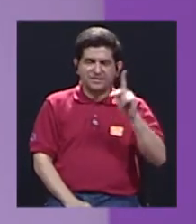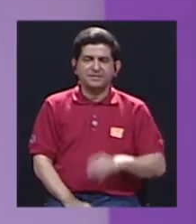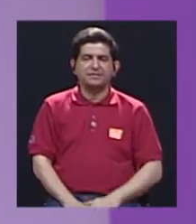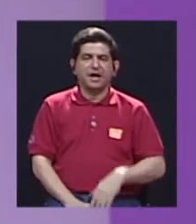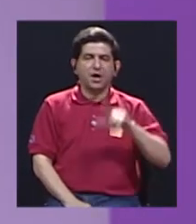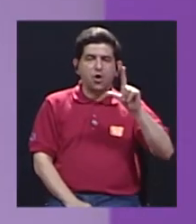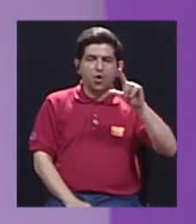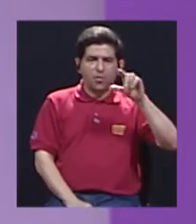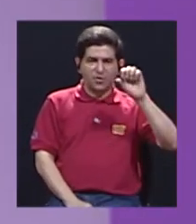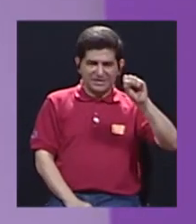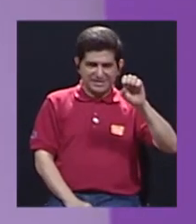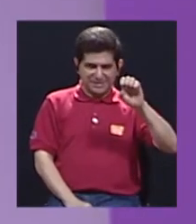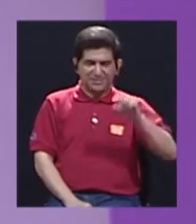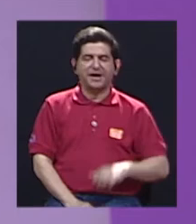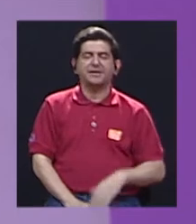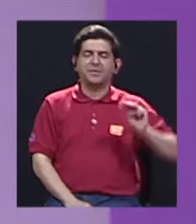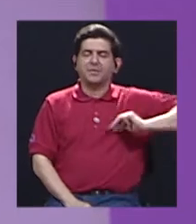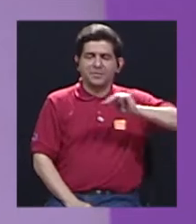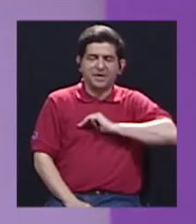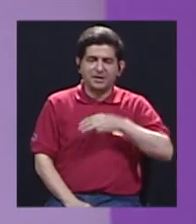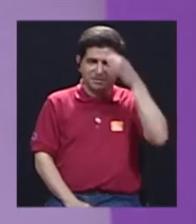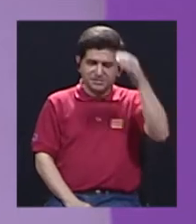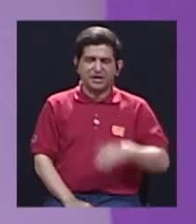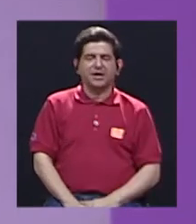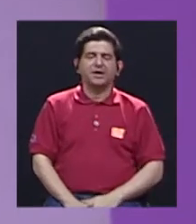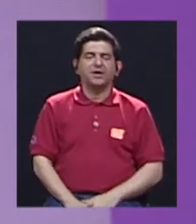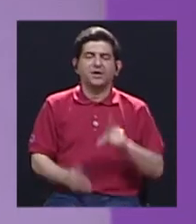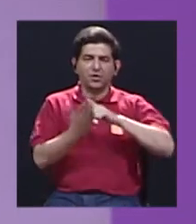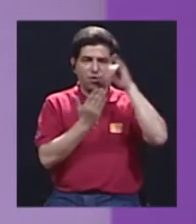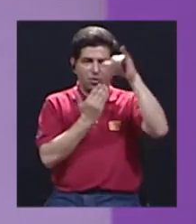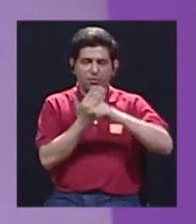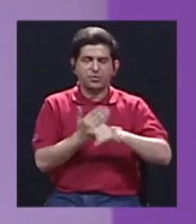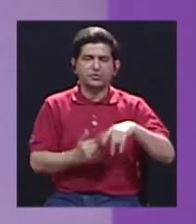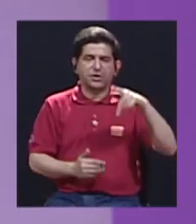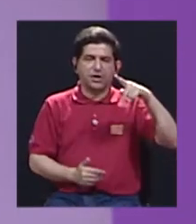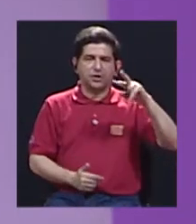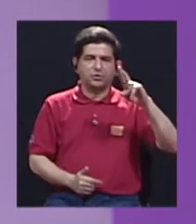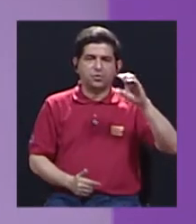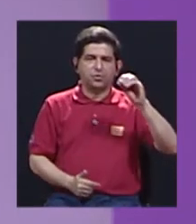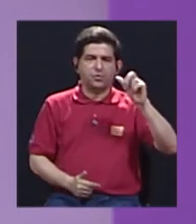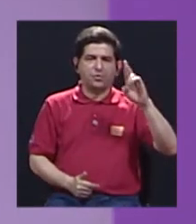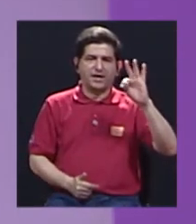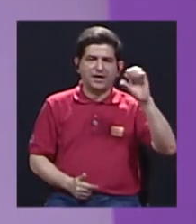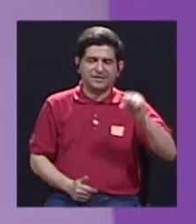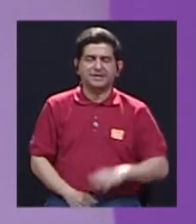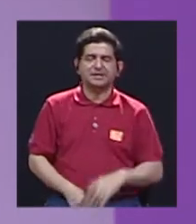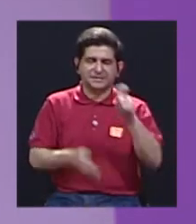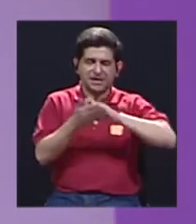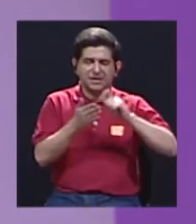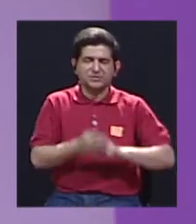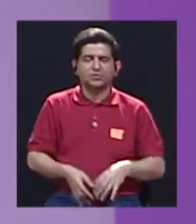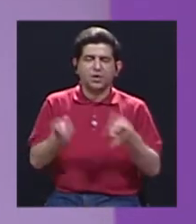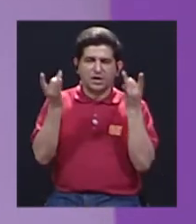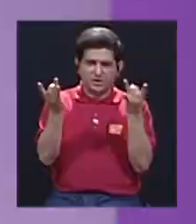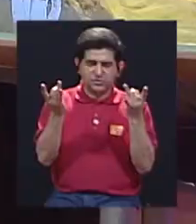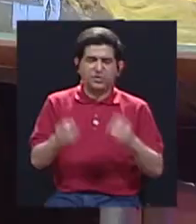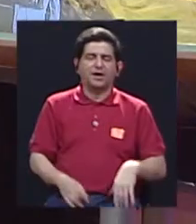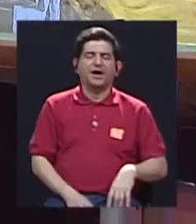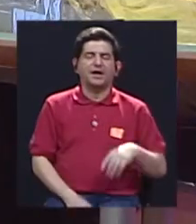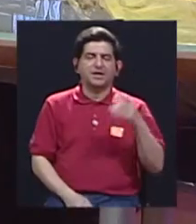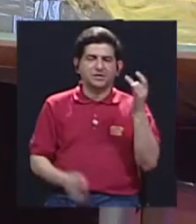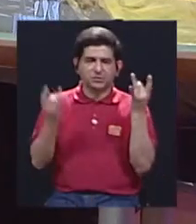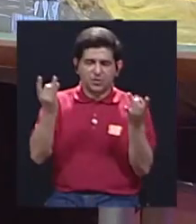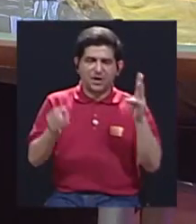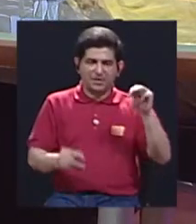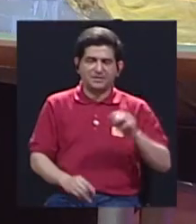estepario el ministerio de cultura proyecto pro artes la escuela de yoga yoga mandir la universidad de costa rica